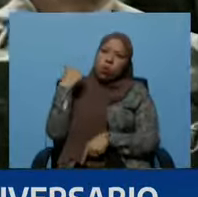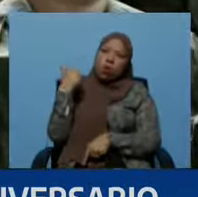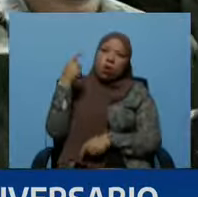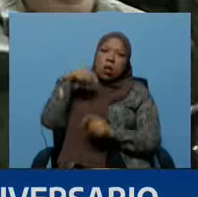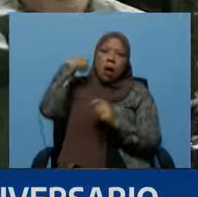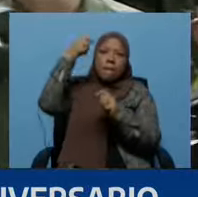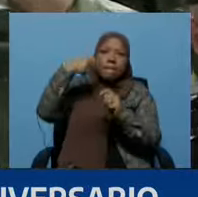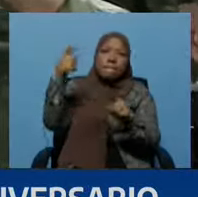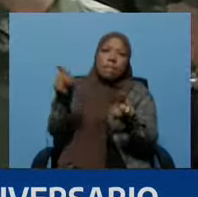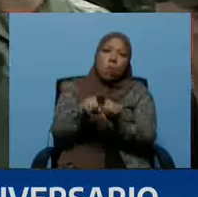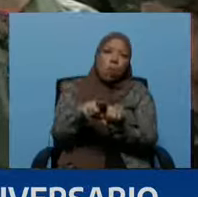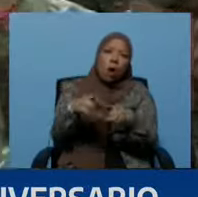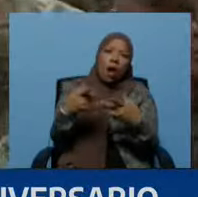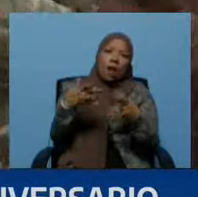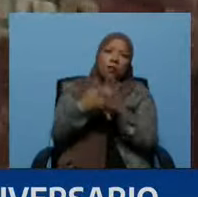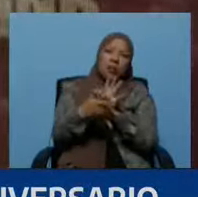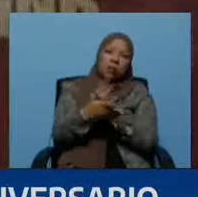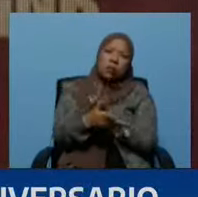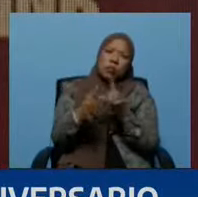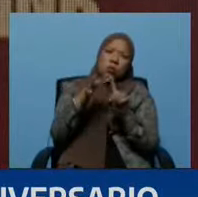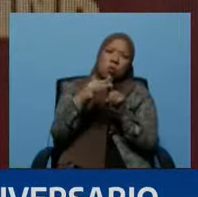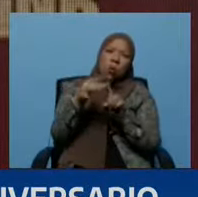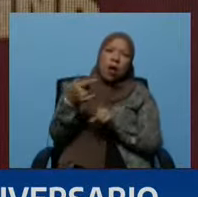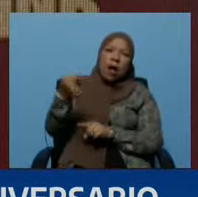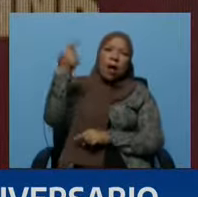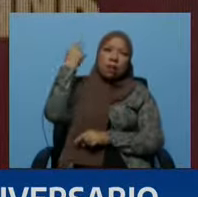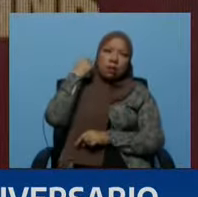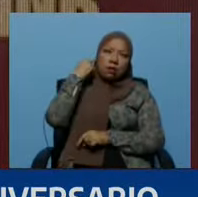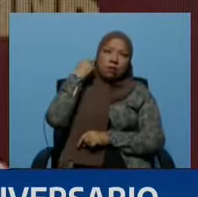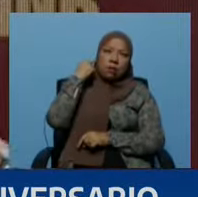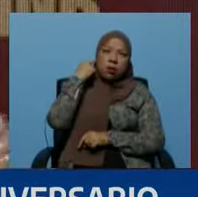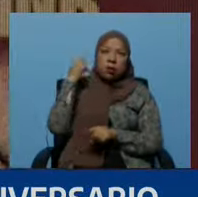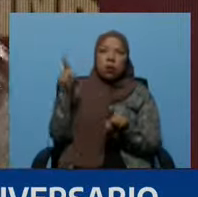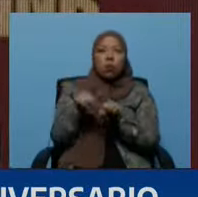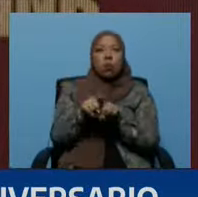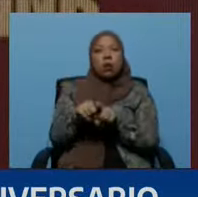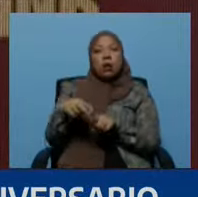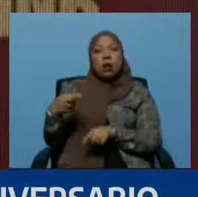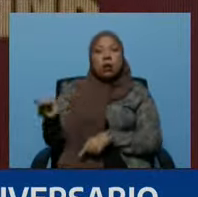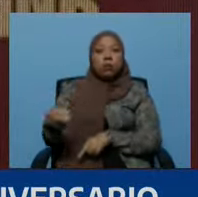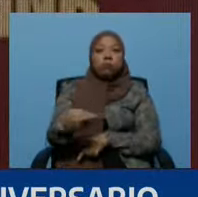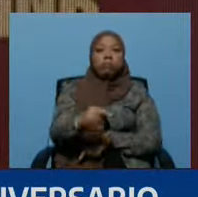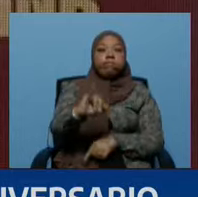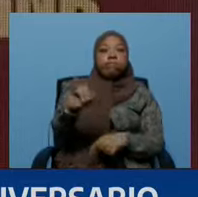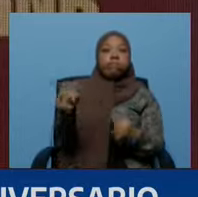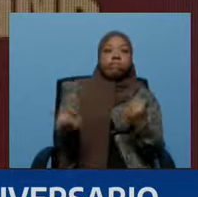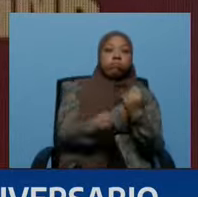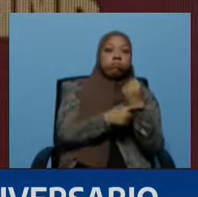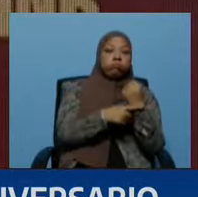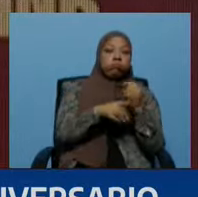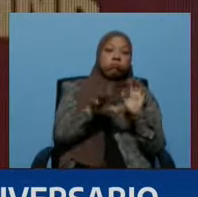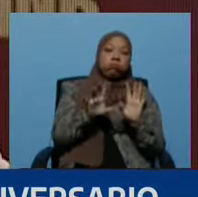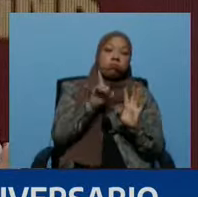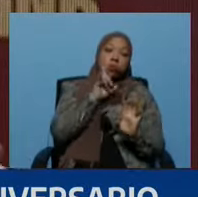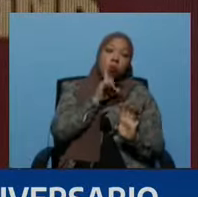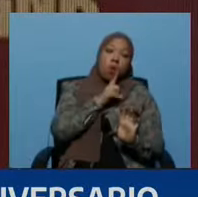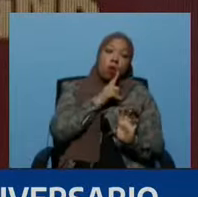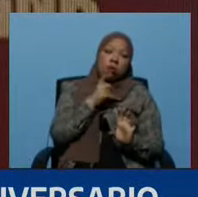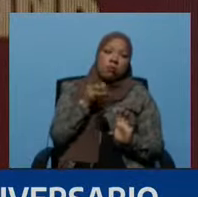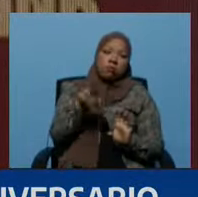películas. Nada nuevo que no haya hecho la rata inmunda de Guaidó. Y me perdonen que lo haya nombrado aquí,